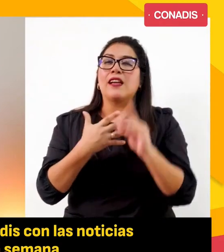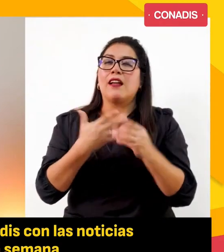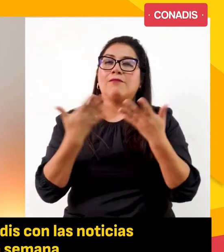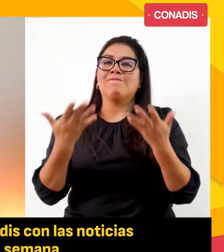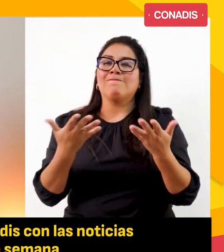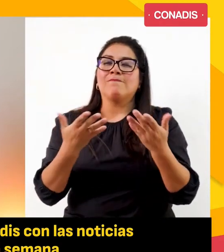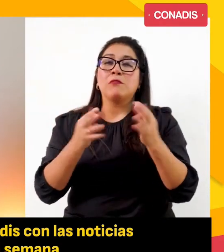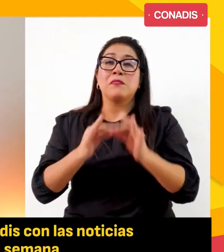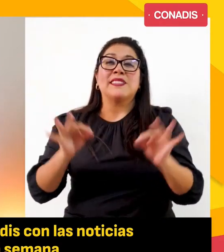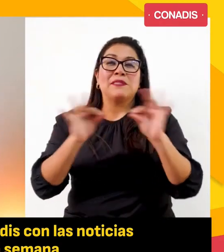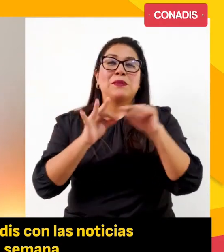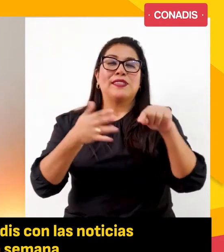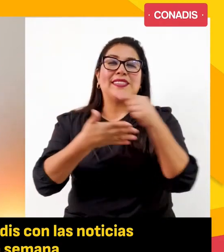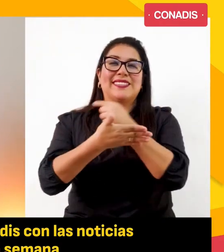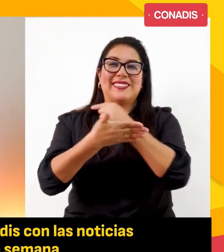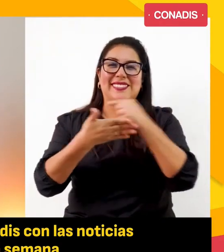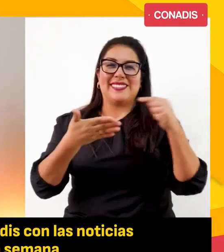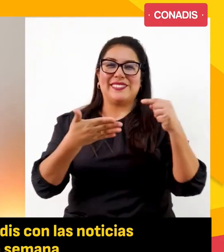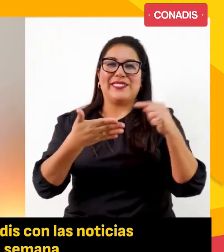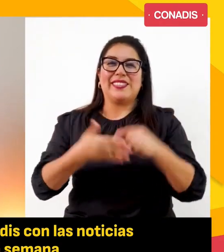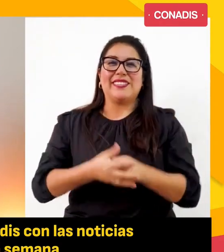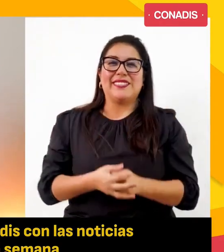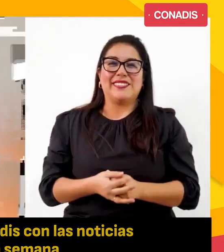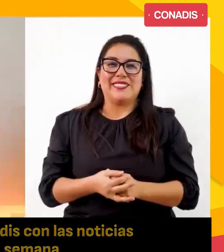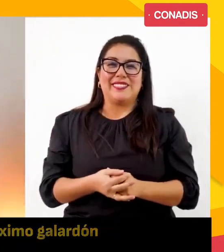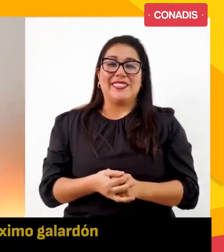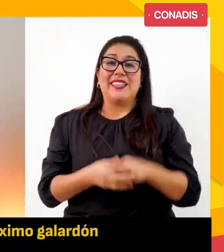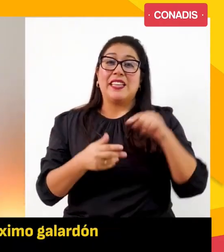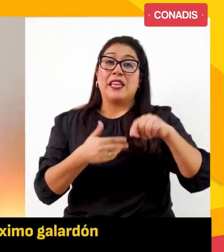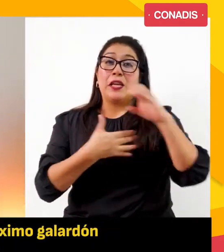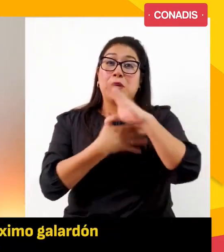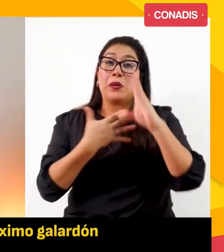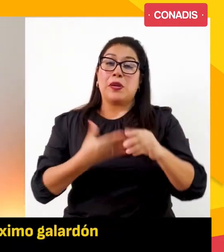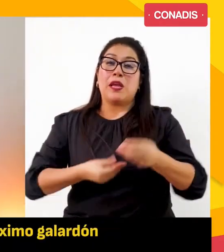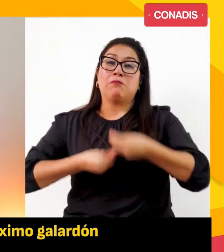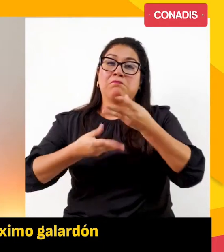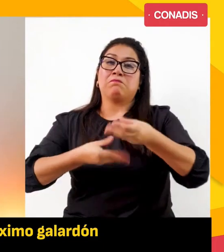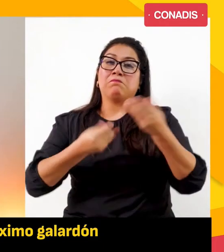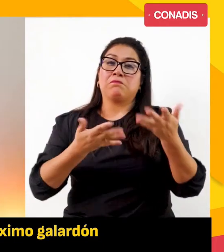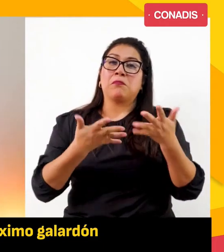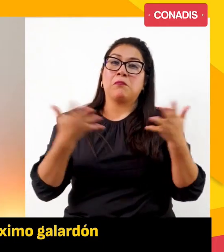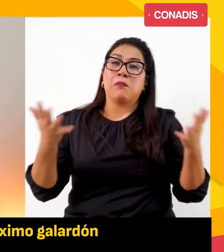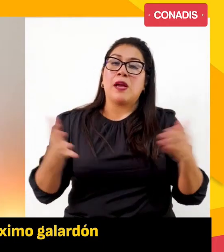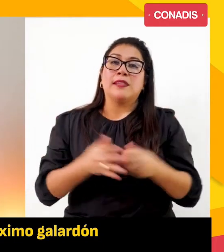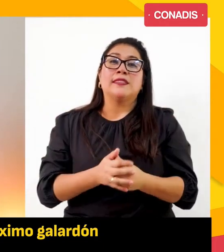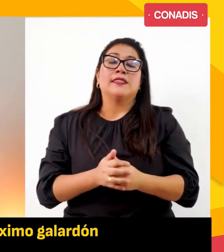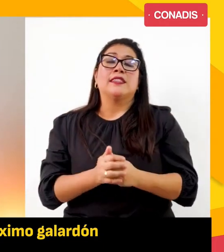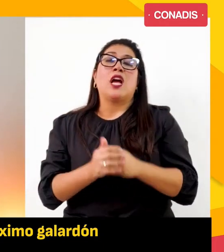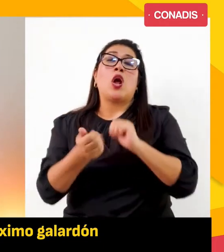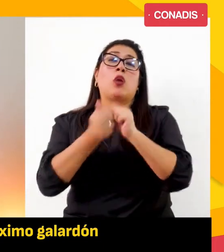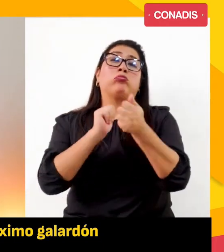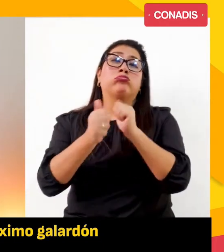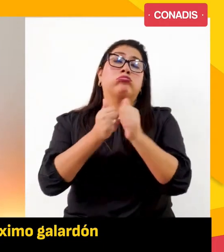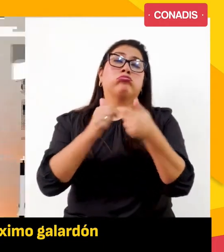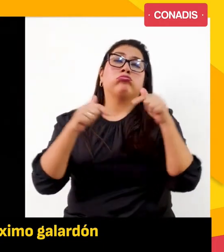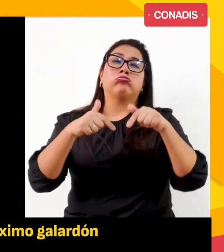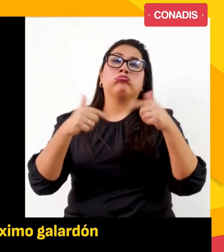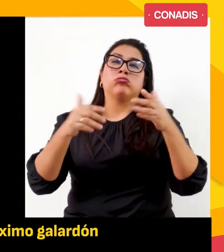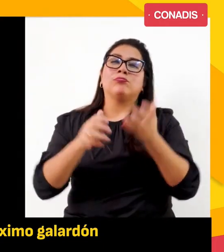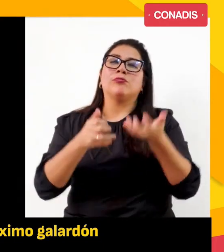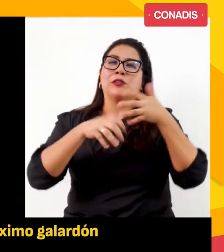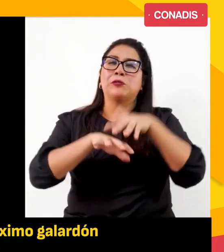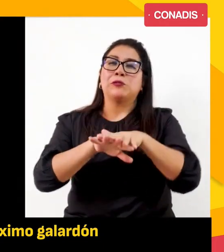Empezamos Noticonadis con las noticias más importantes de la semana. Conadis entregará máximo galardón en concurso